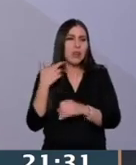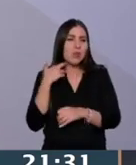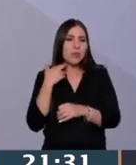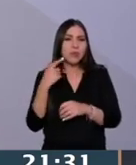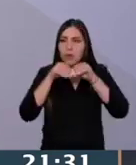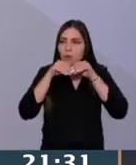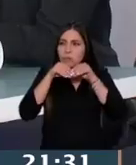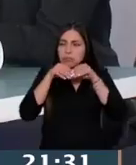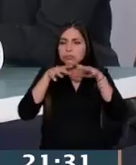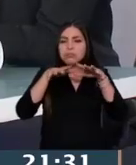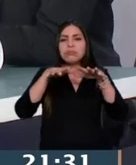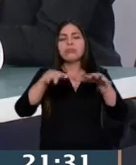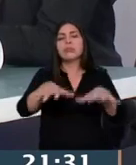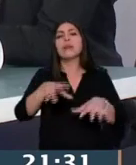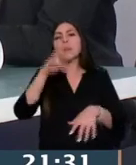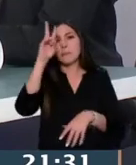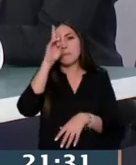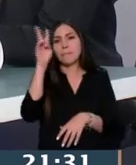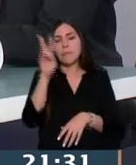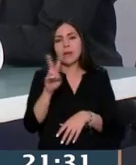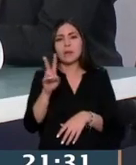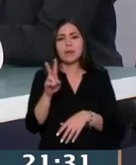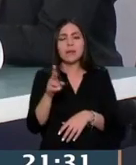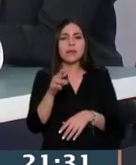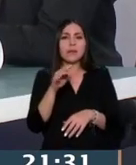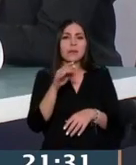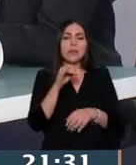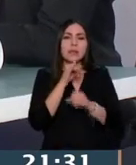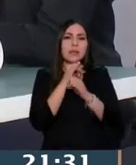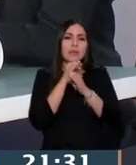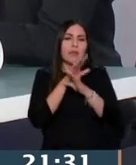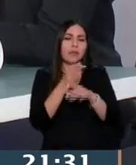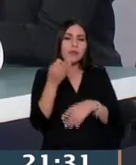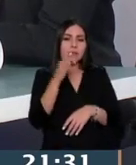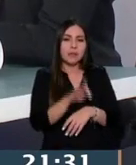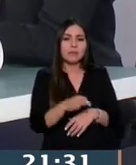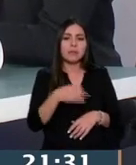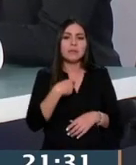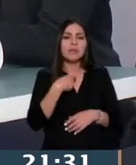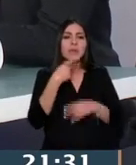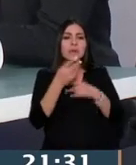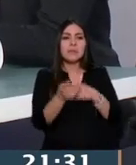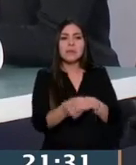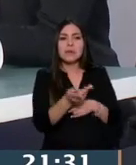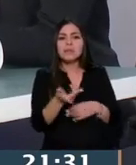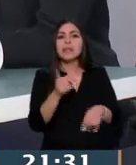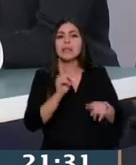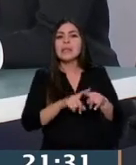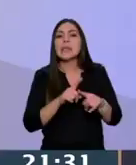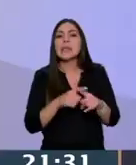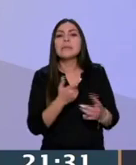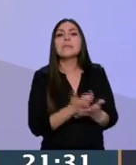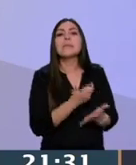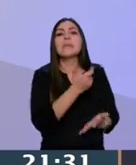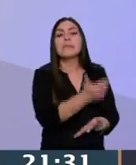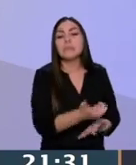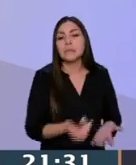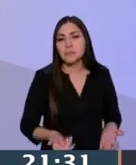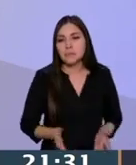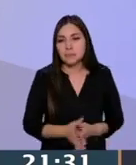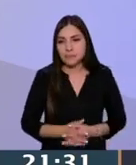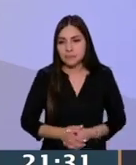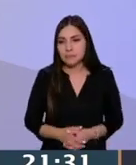desinformación. Y ahí diría, yo agregaría, ¿quién pompó? ¿Quién pompó? Y bueno, hay que entender que hay